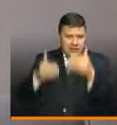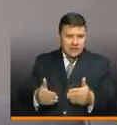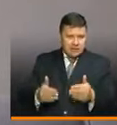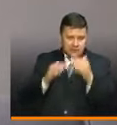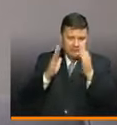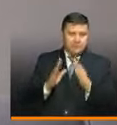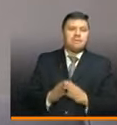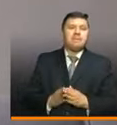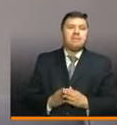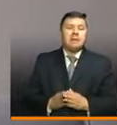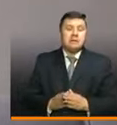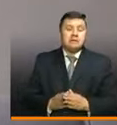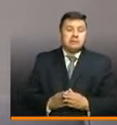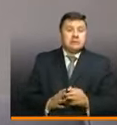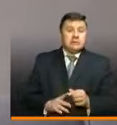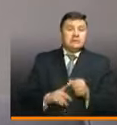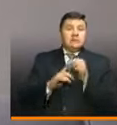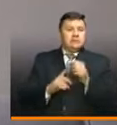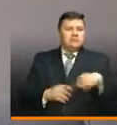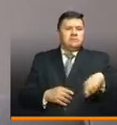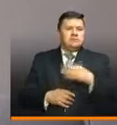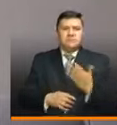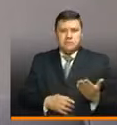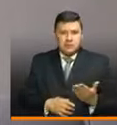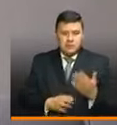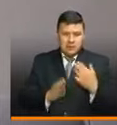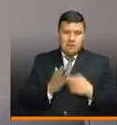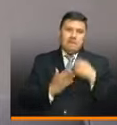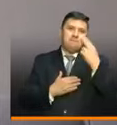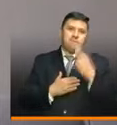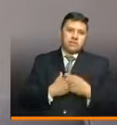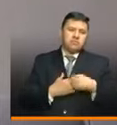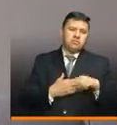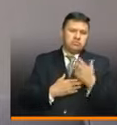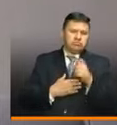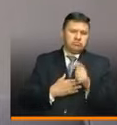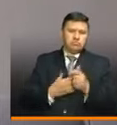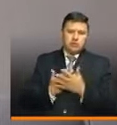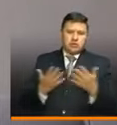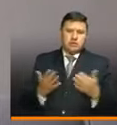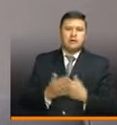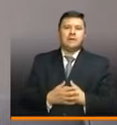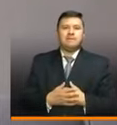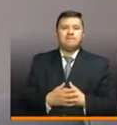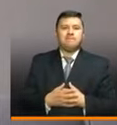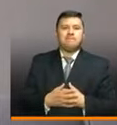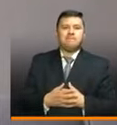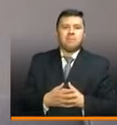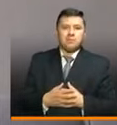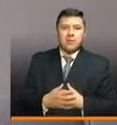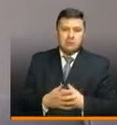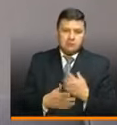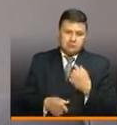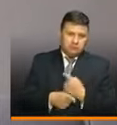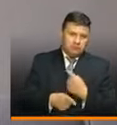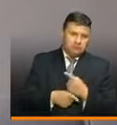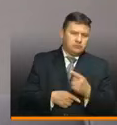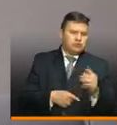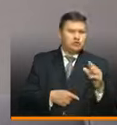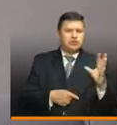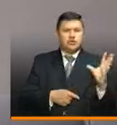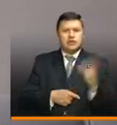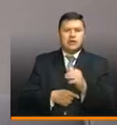bueno, hablando específicamente del proyecto, hay varias cosas. Y justamente en línea con todo